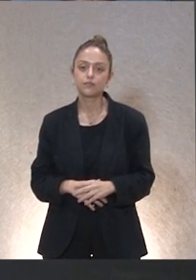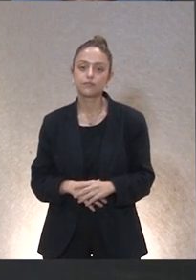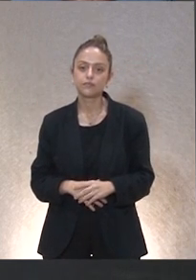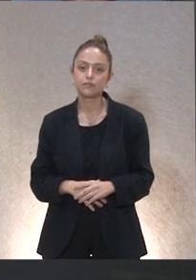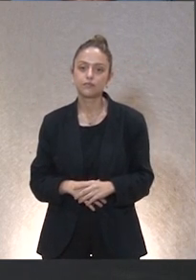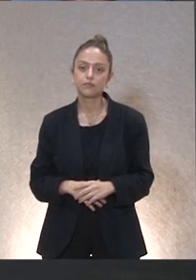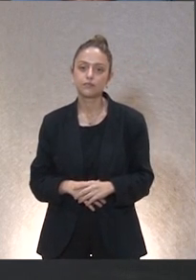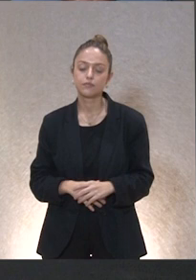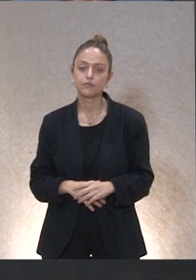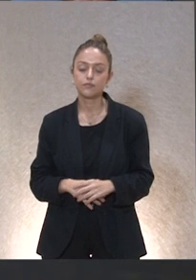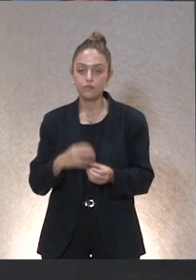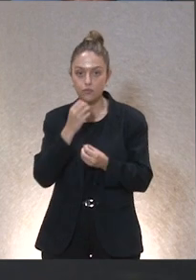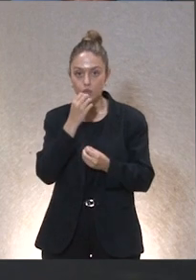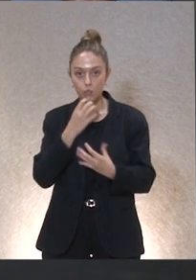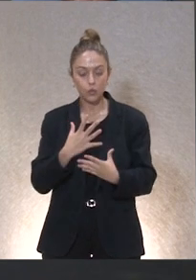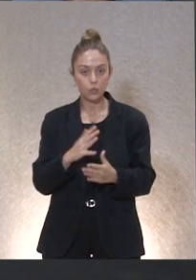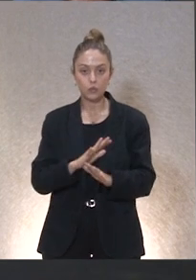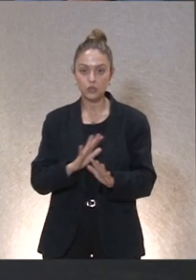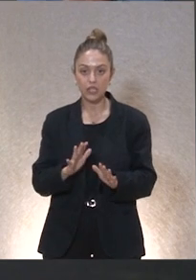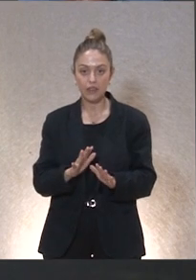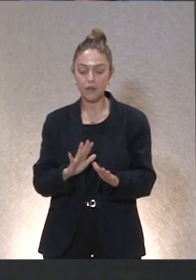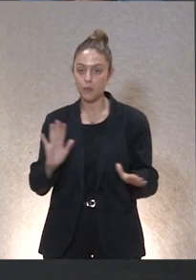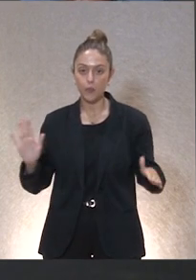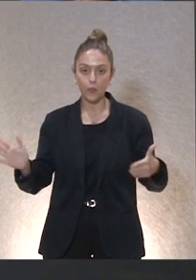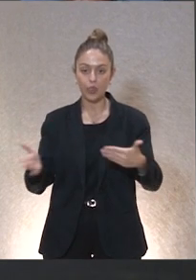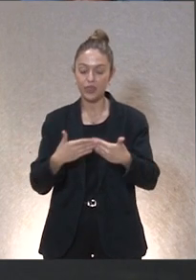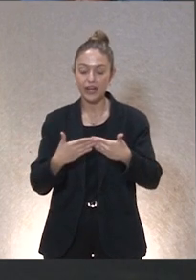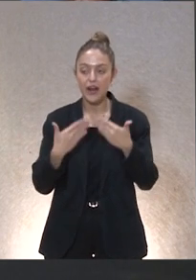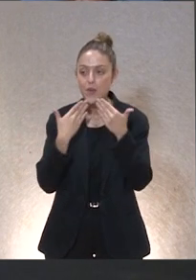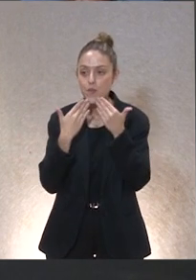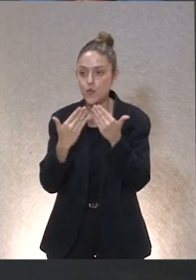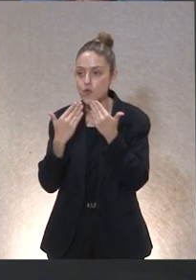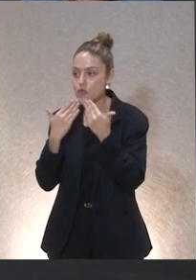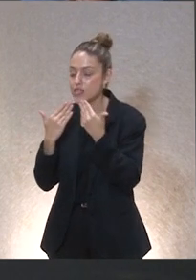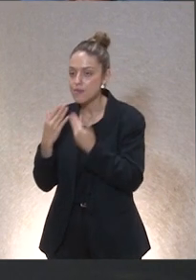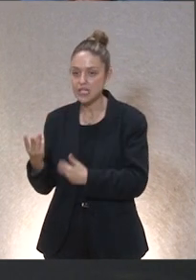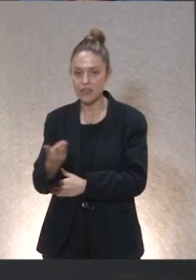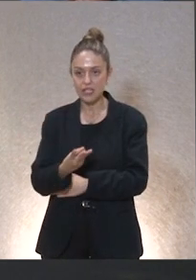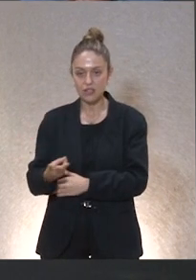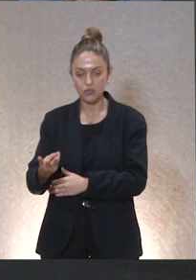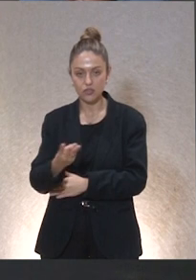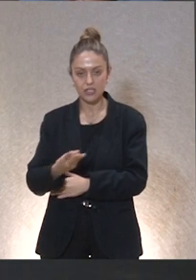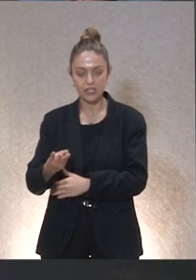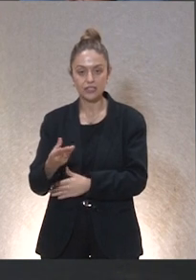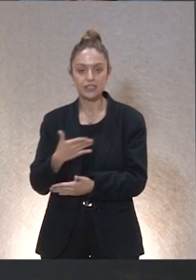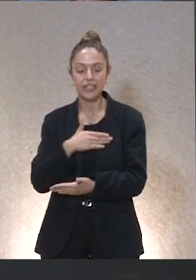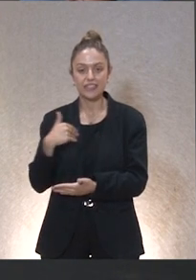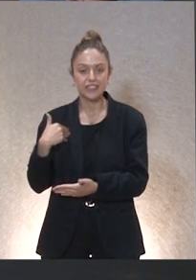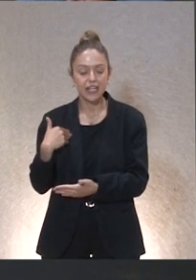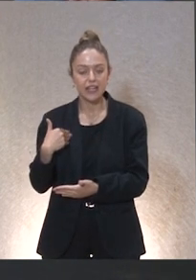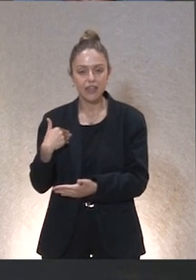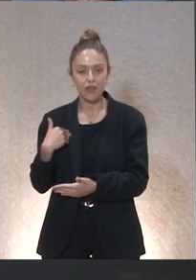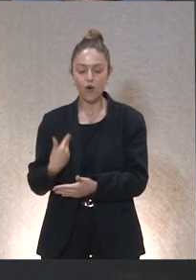bien Bueno nada por cerrar Muchísimas gracias a los tres hemos querido poner de